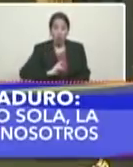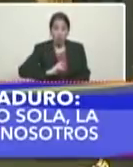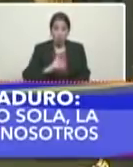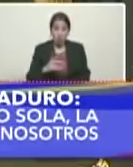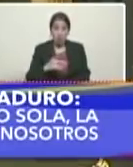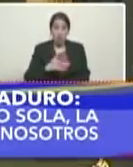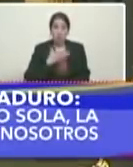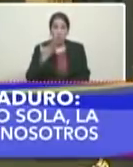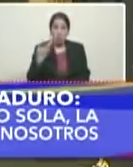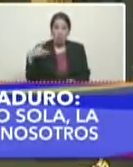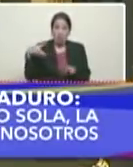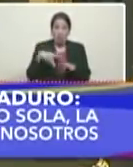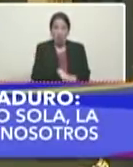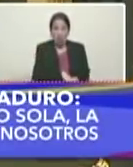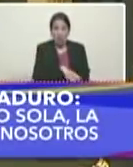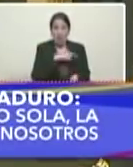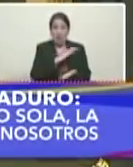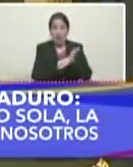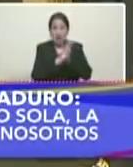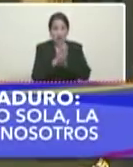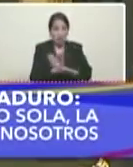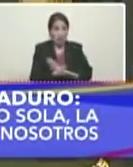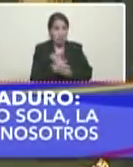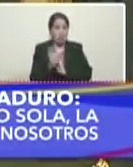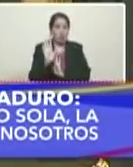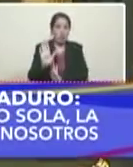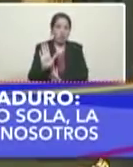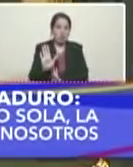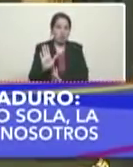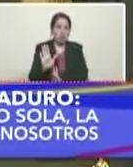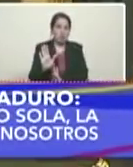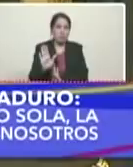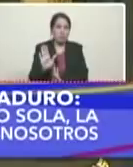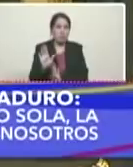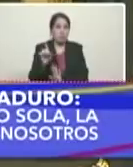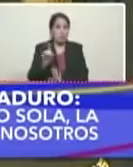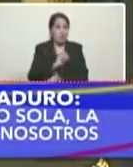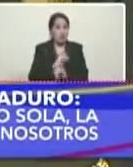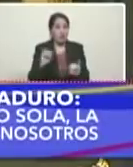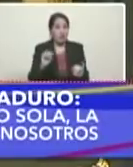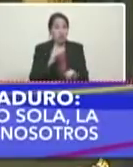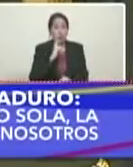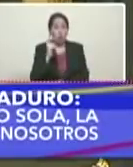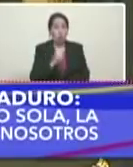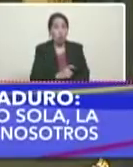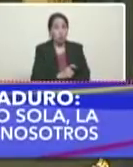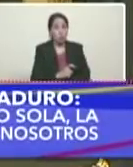que pueden exterminar los alto ahí para podio